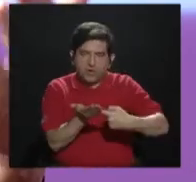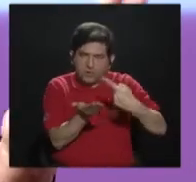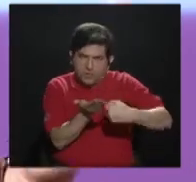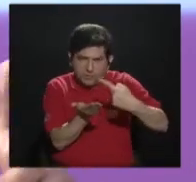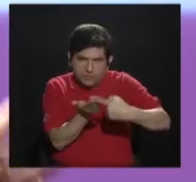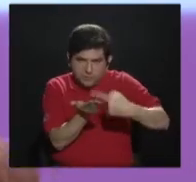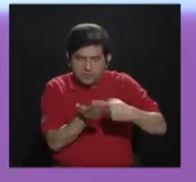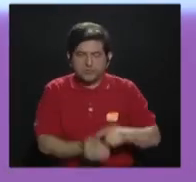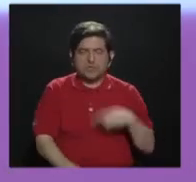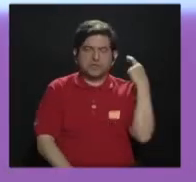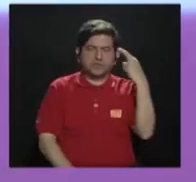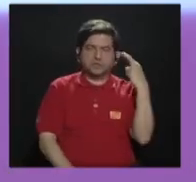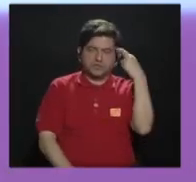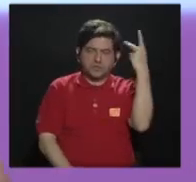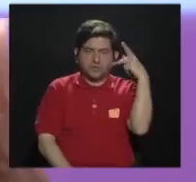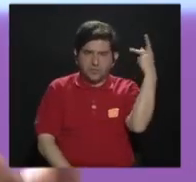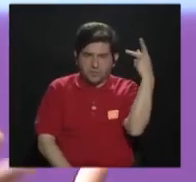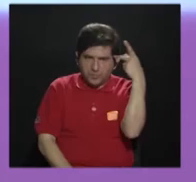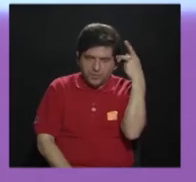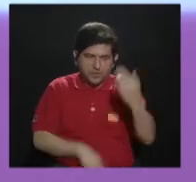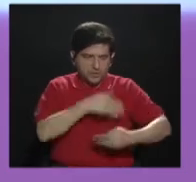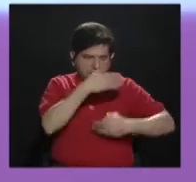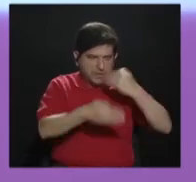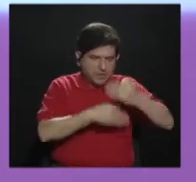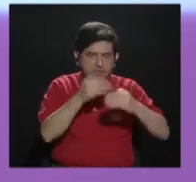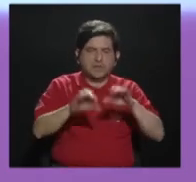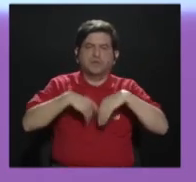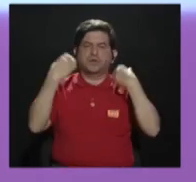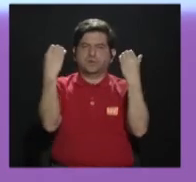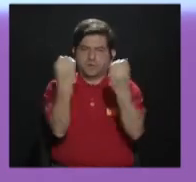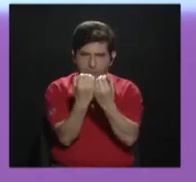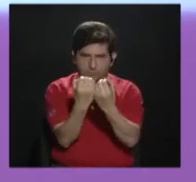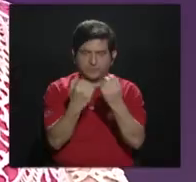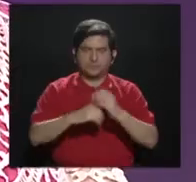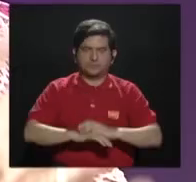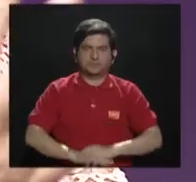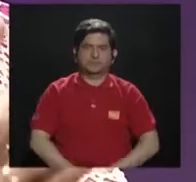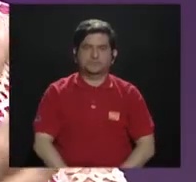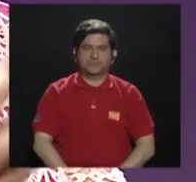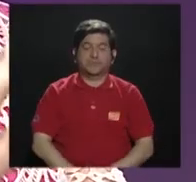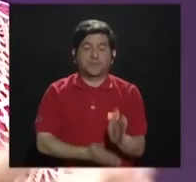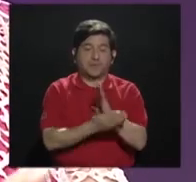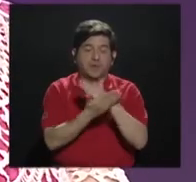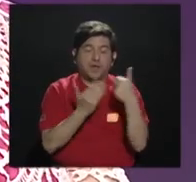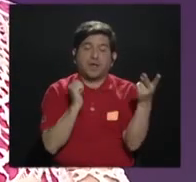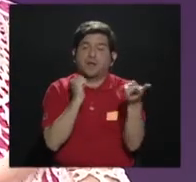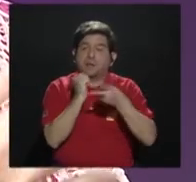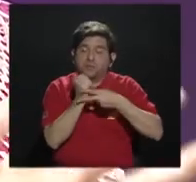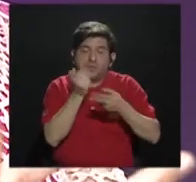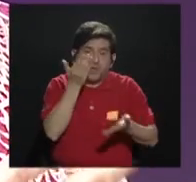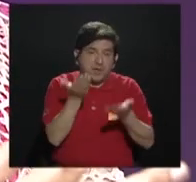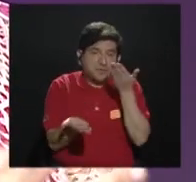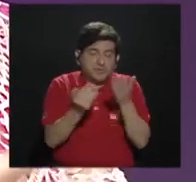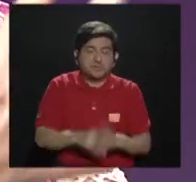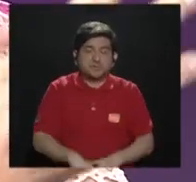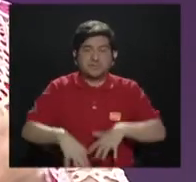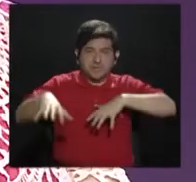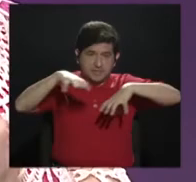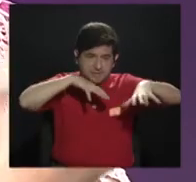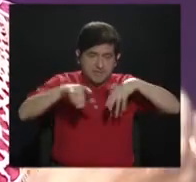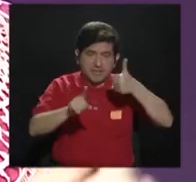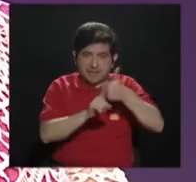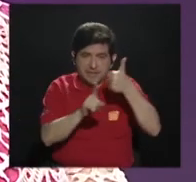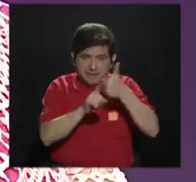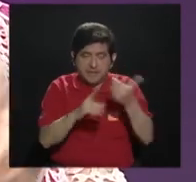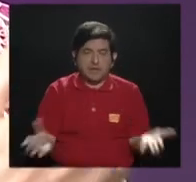discusión, de reflexión política, del proceso organizativo. Algunas veces, por ejemplo, en los eventos mismos